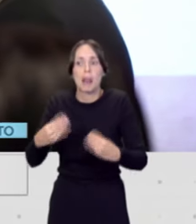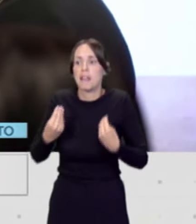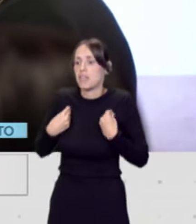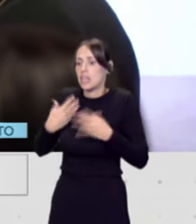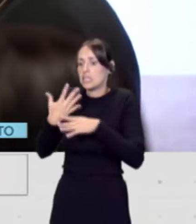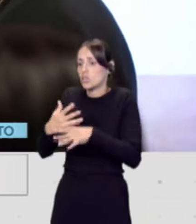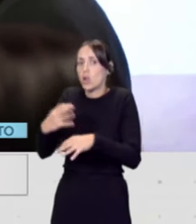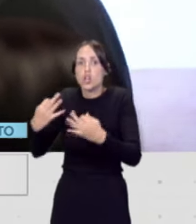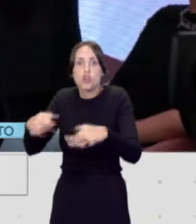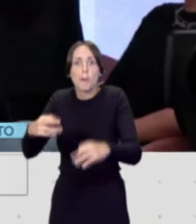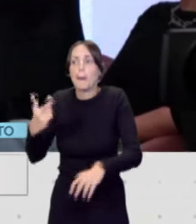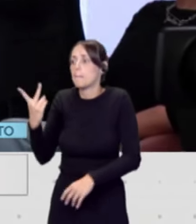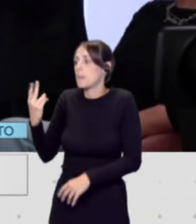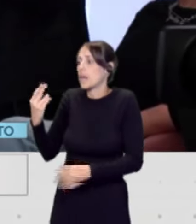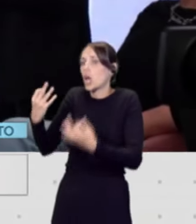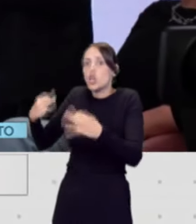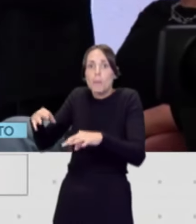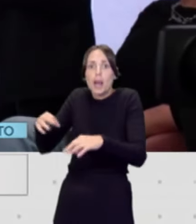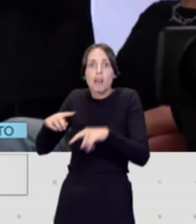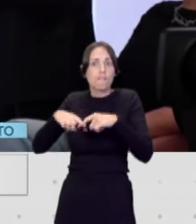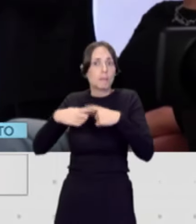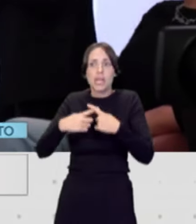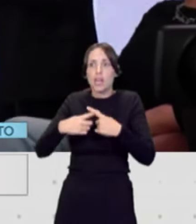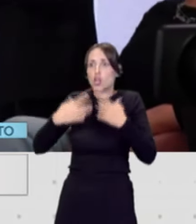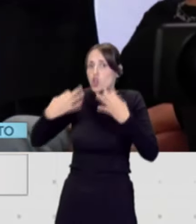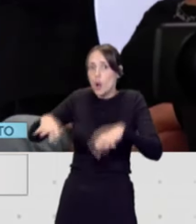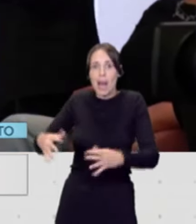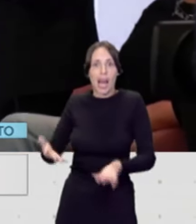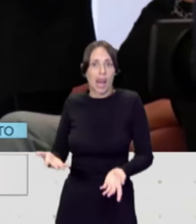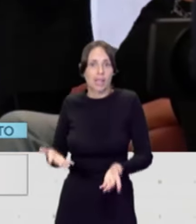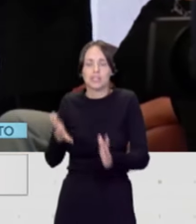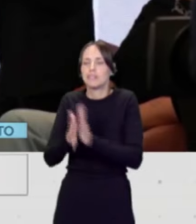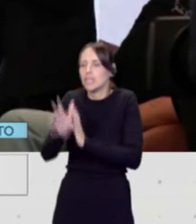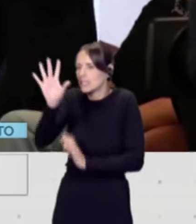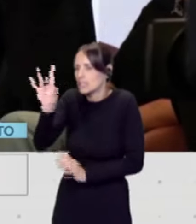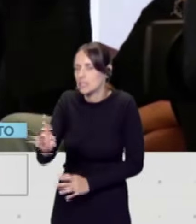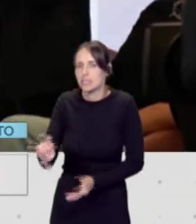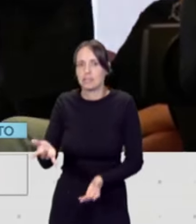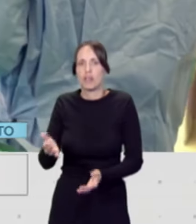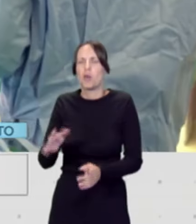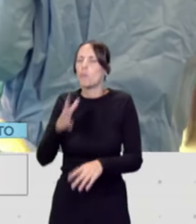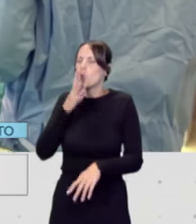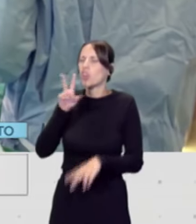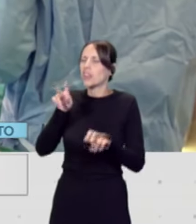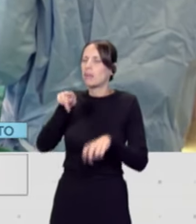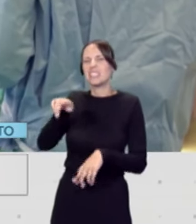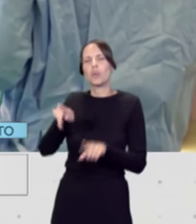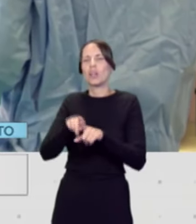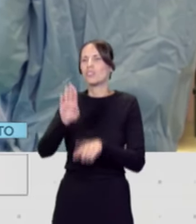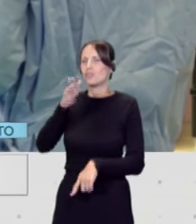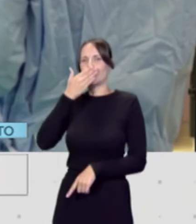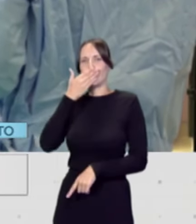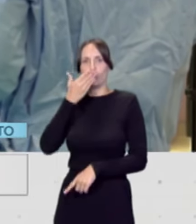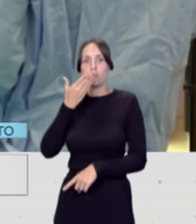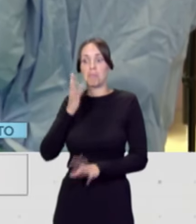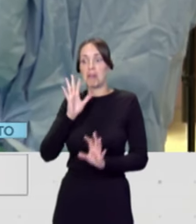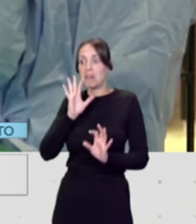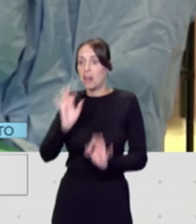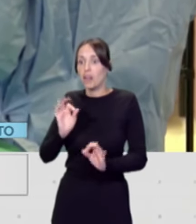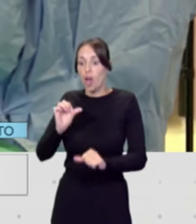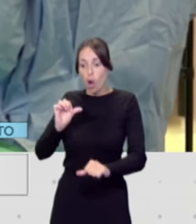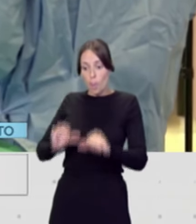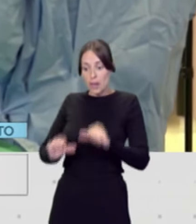de pareja normal, vida familiar normal. Es decir, por lo tanto, sí, eso hay mucho tabú sobre este tema y la realidad es que la cirugía